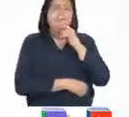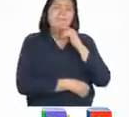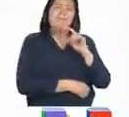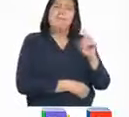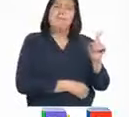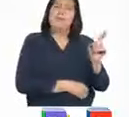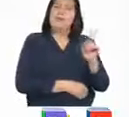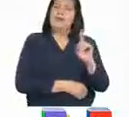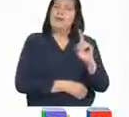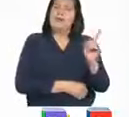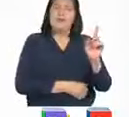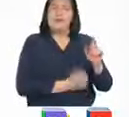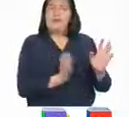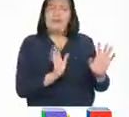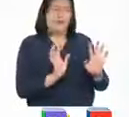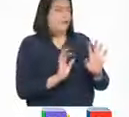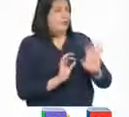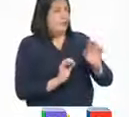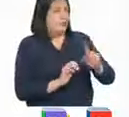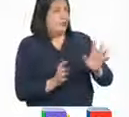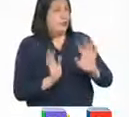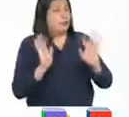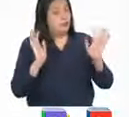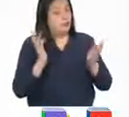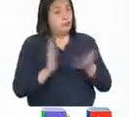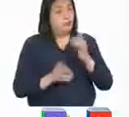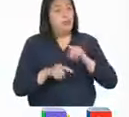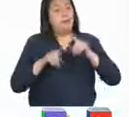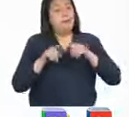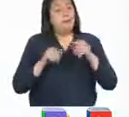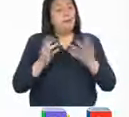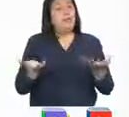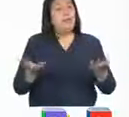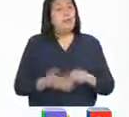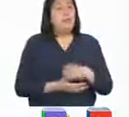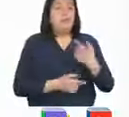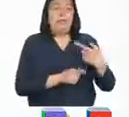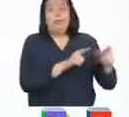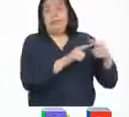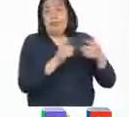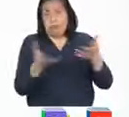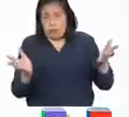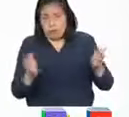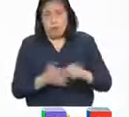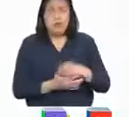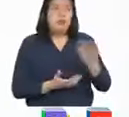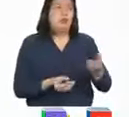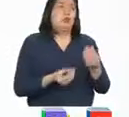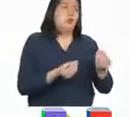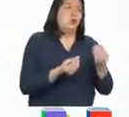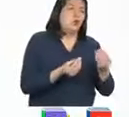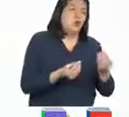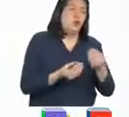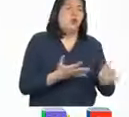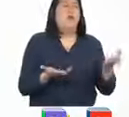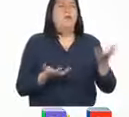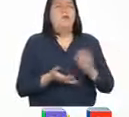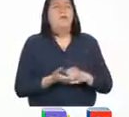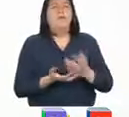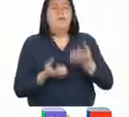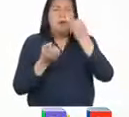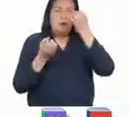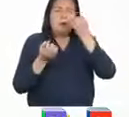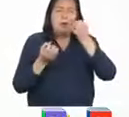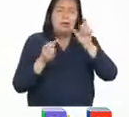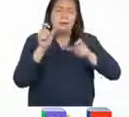No necesariamente, querida Patricia. Sucede que eso depende, entre otros factores, del modo en que se distribuye toda